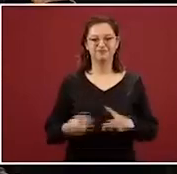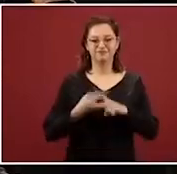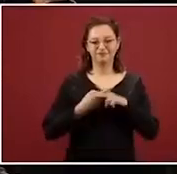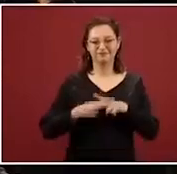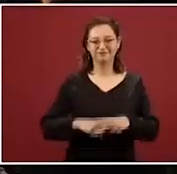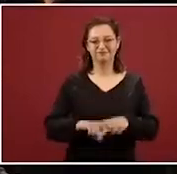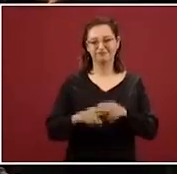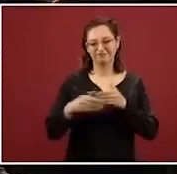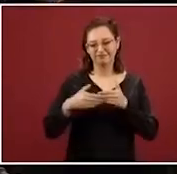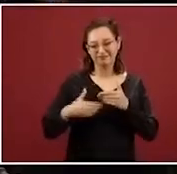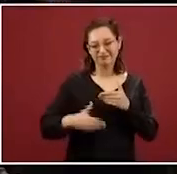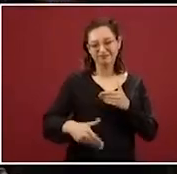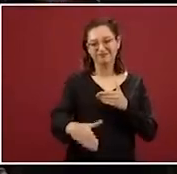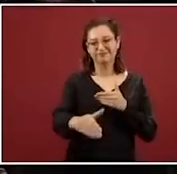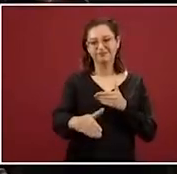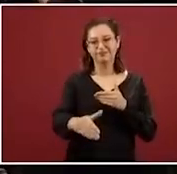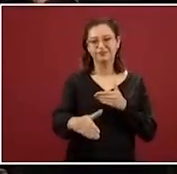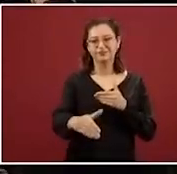Iniciamos